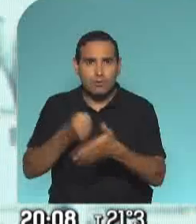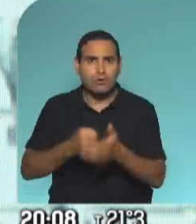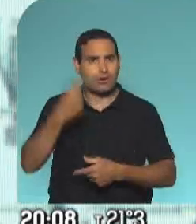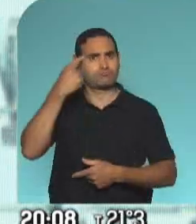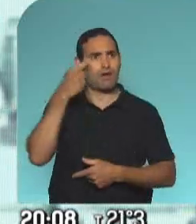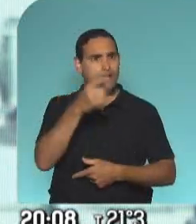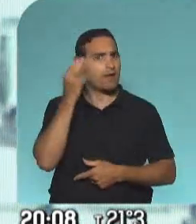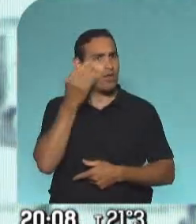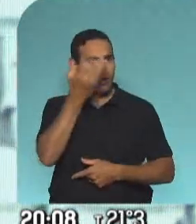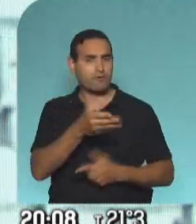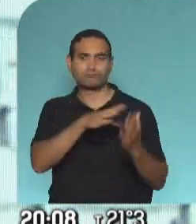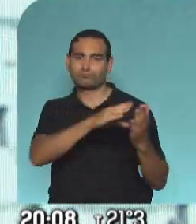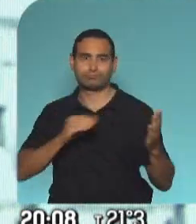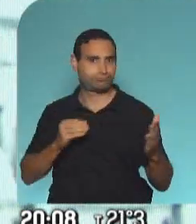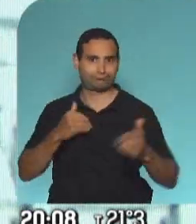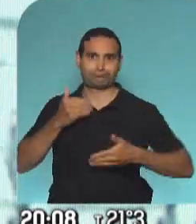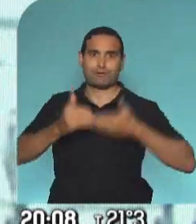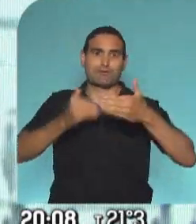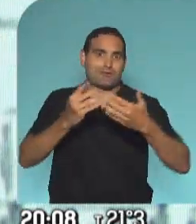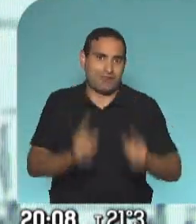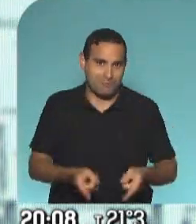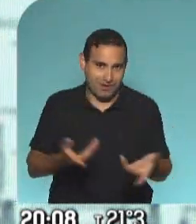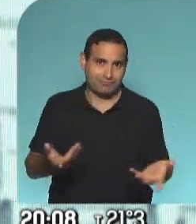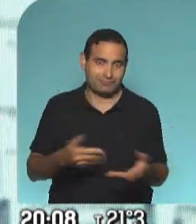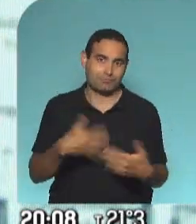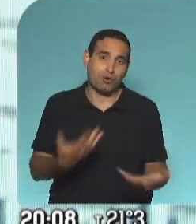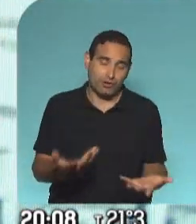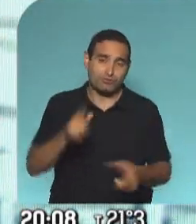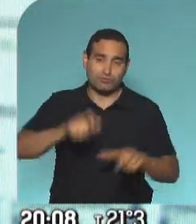de superación. De... Por eso también se coloca como ídolo